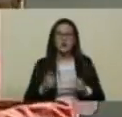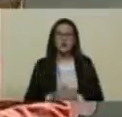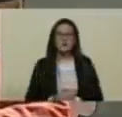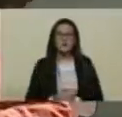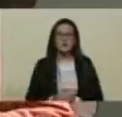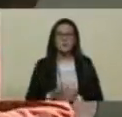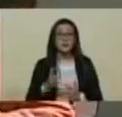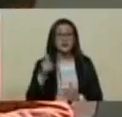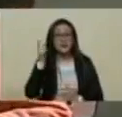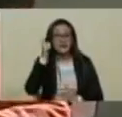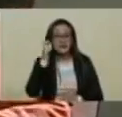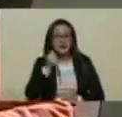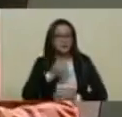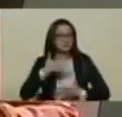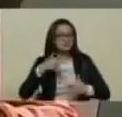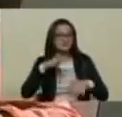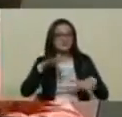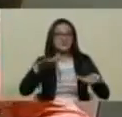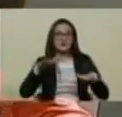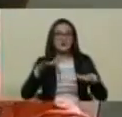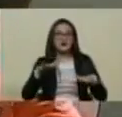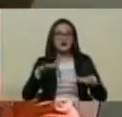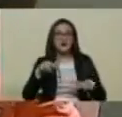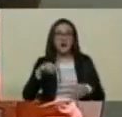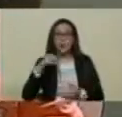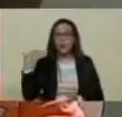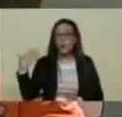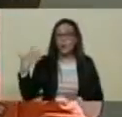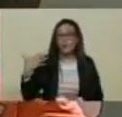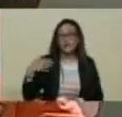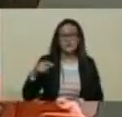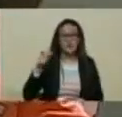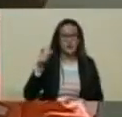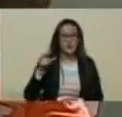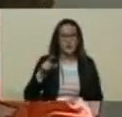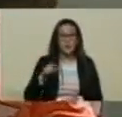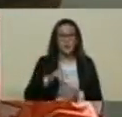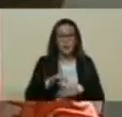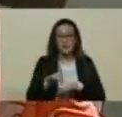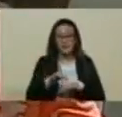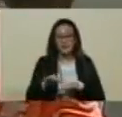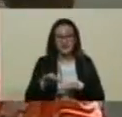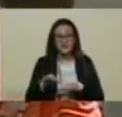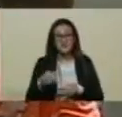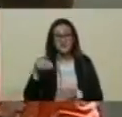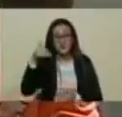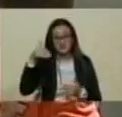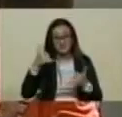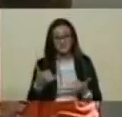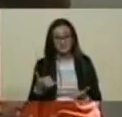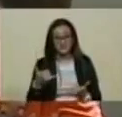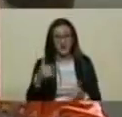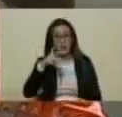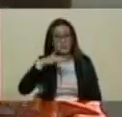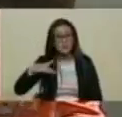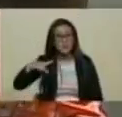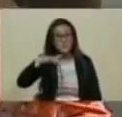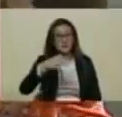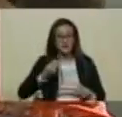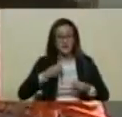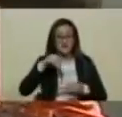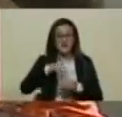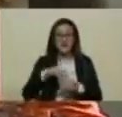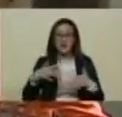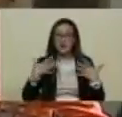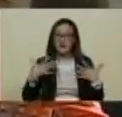el día más luminoso que haya tenido en los últimos tiempos el municipio Campo Elías y la población del municipio Campo Elías por